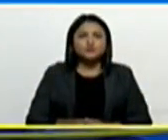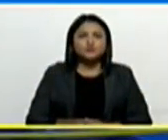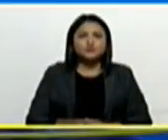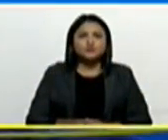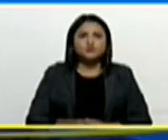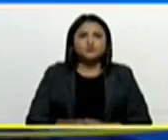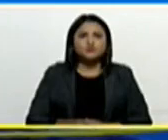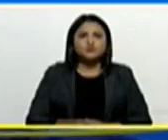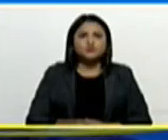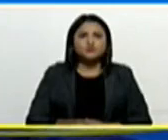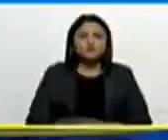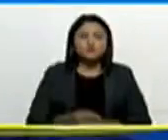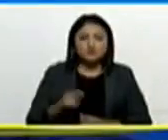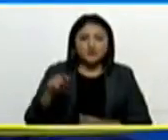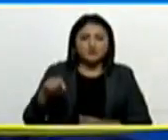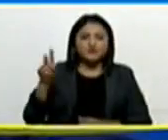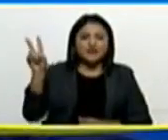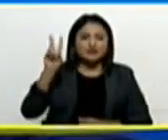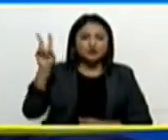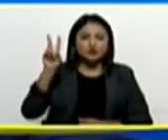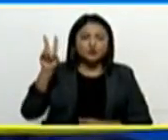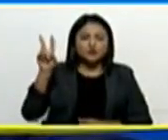el pueblo venezolano,